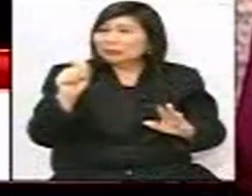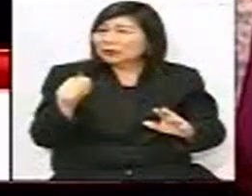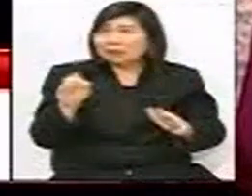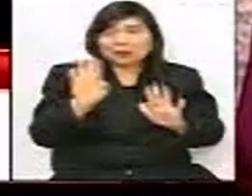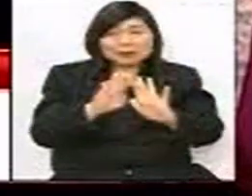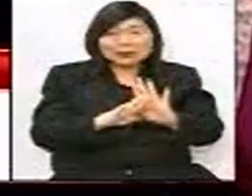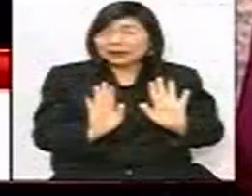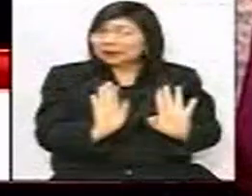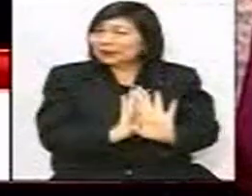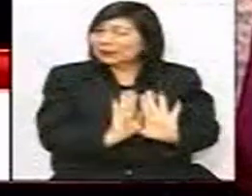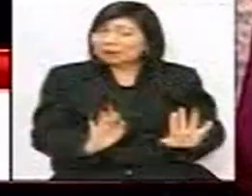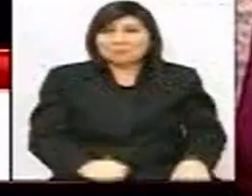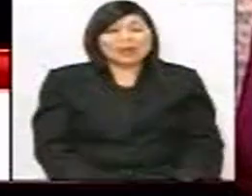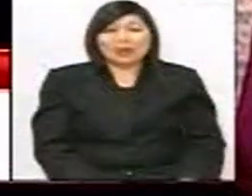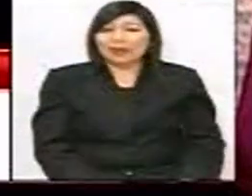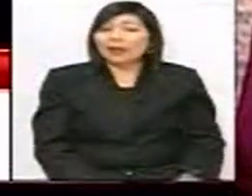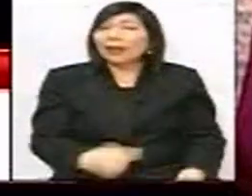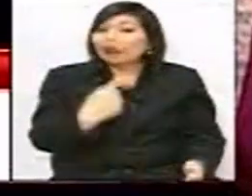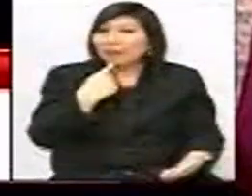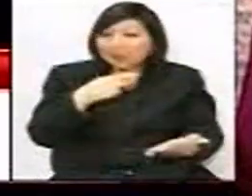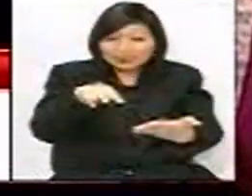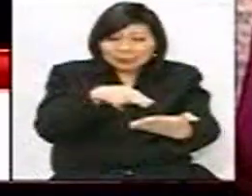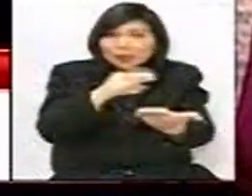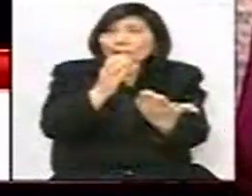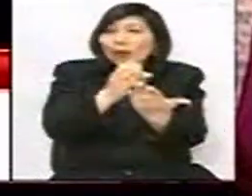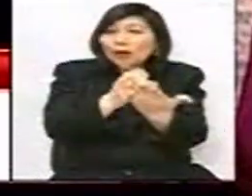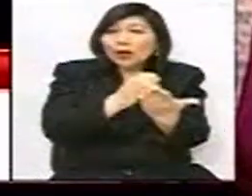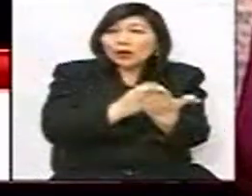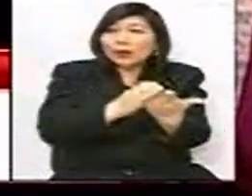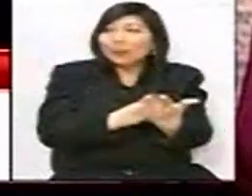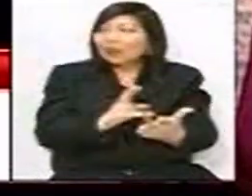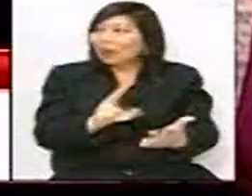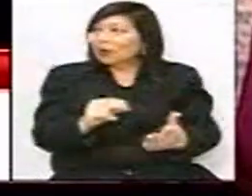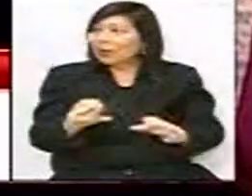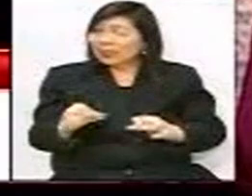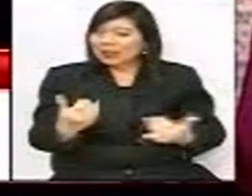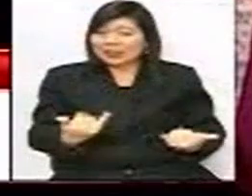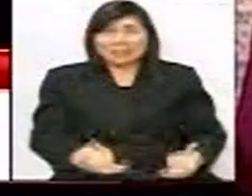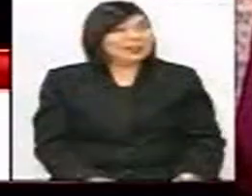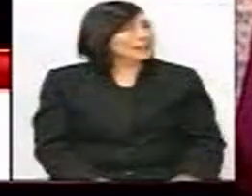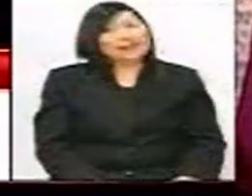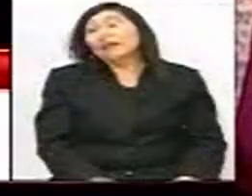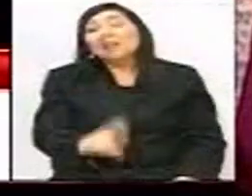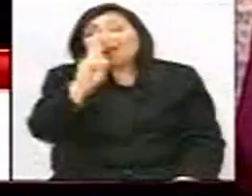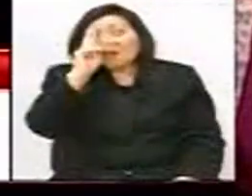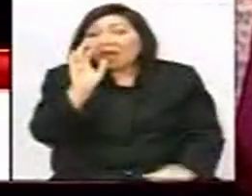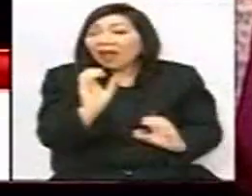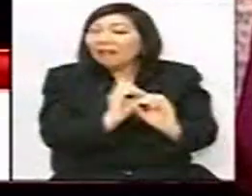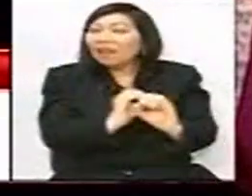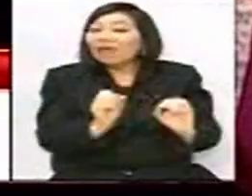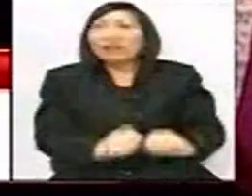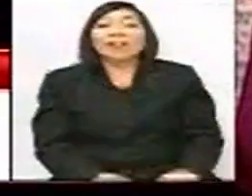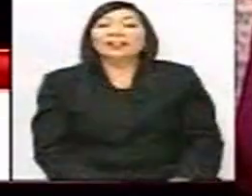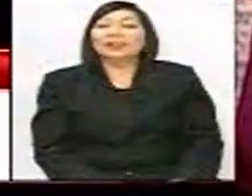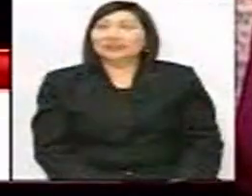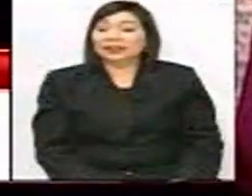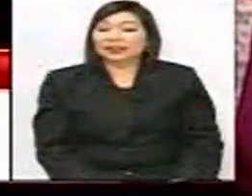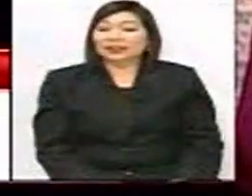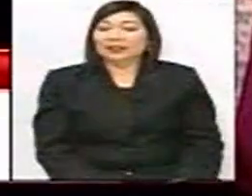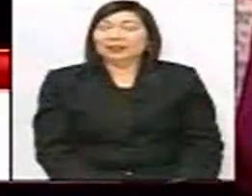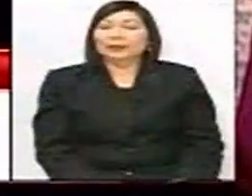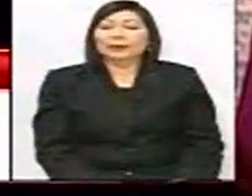16%. Eso está en el contrato. Y eso no se ha hecho respetar. No se ha